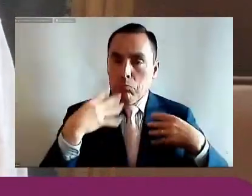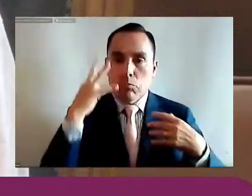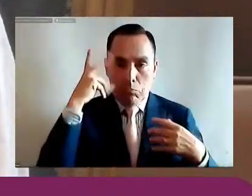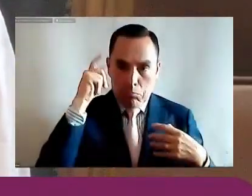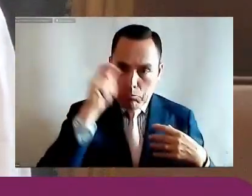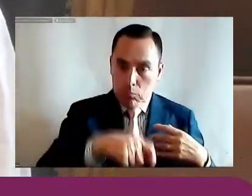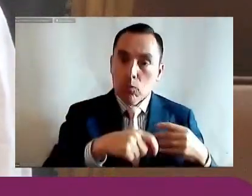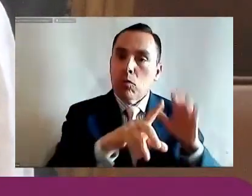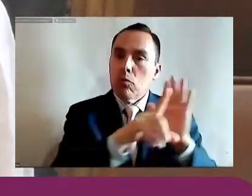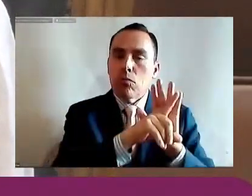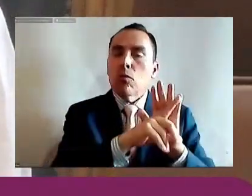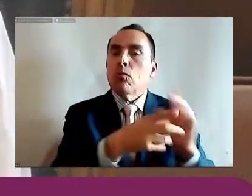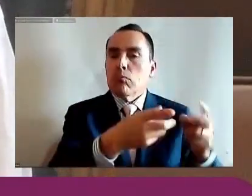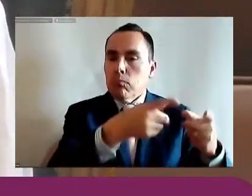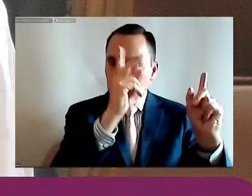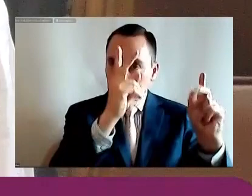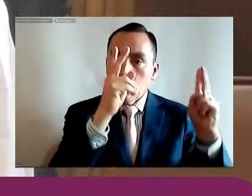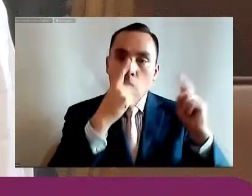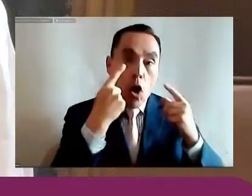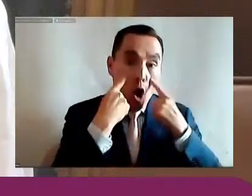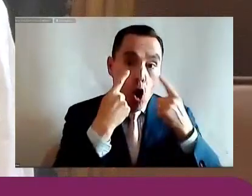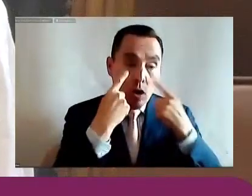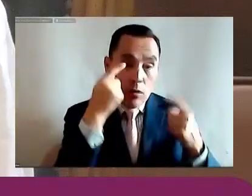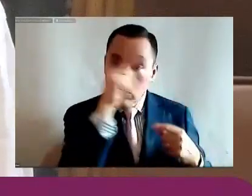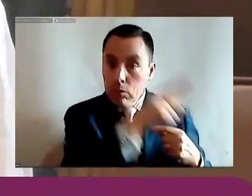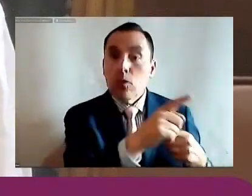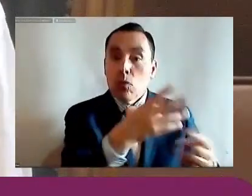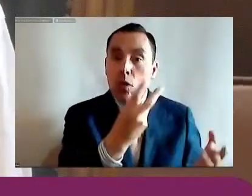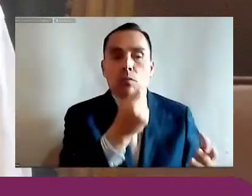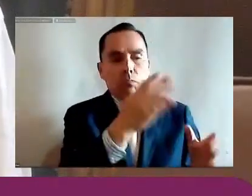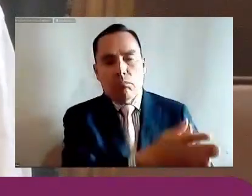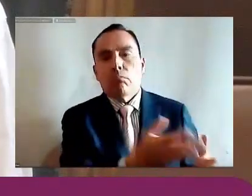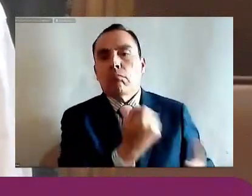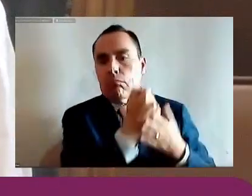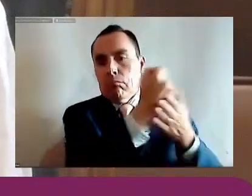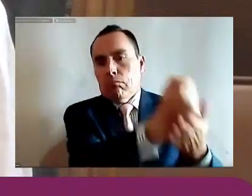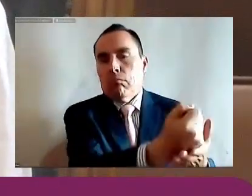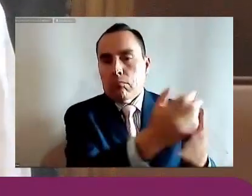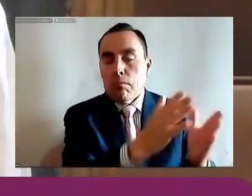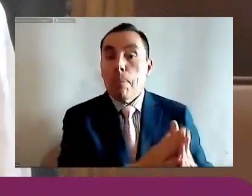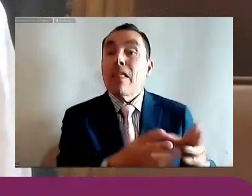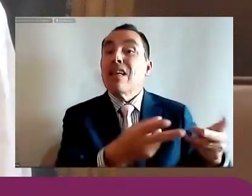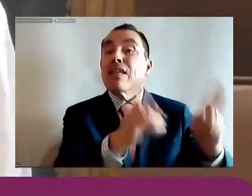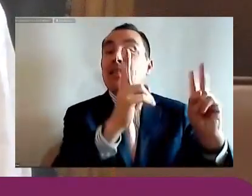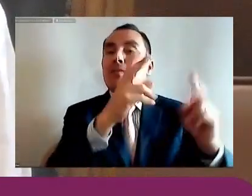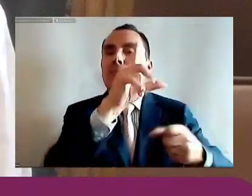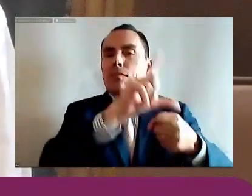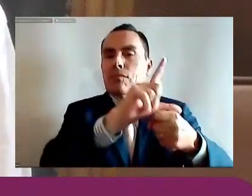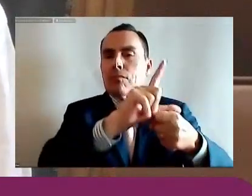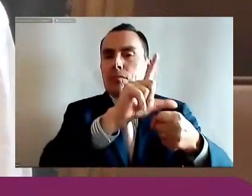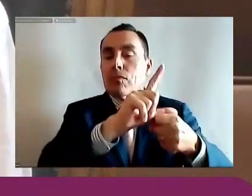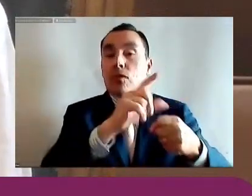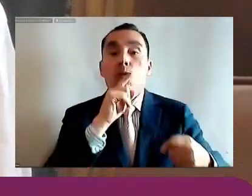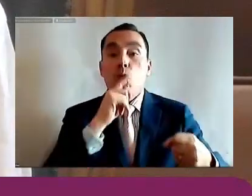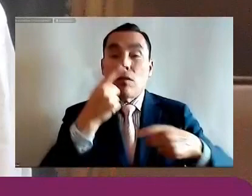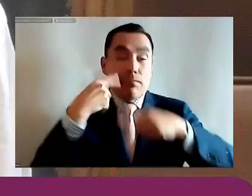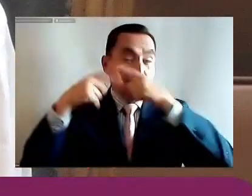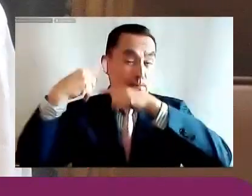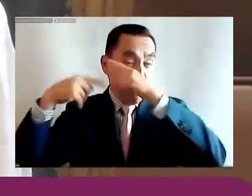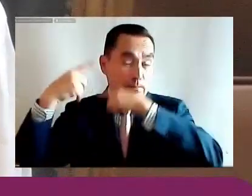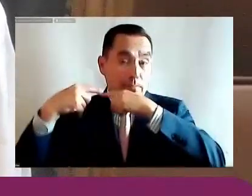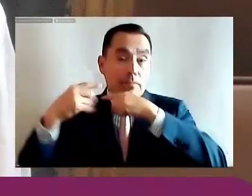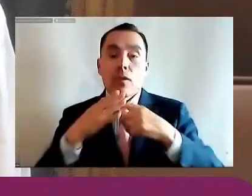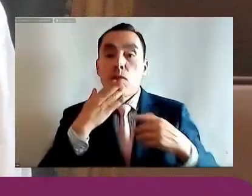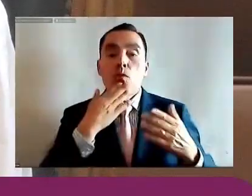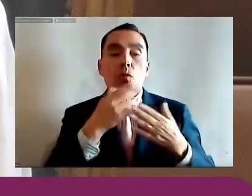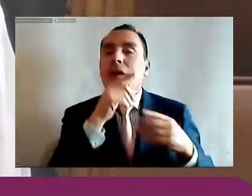primero reconoce y luego garantiza. El derecho laboral, como bien sabido en su origen, se ha identificado